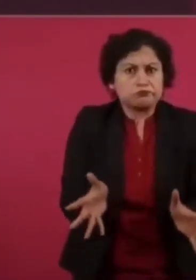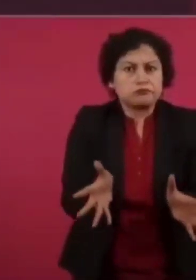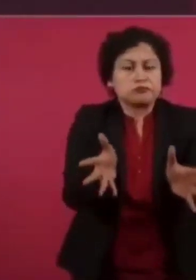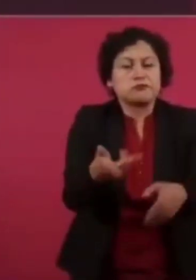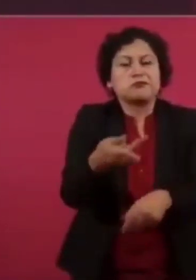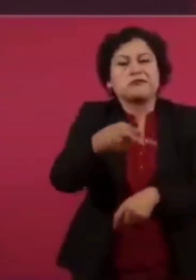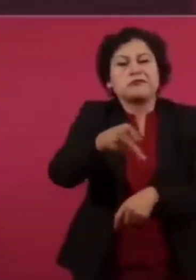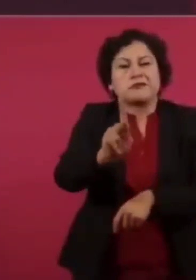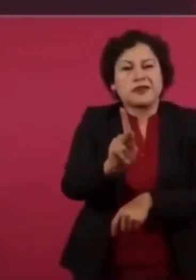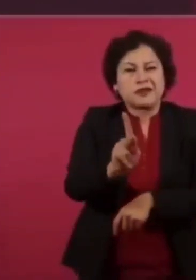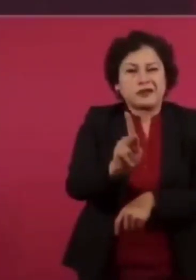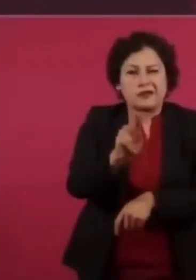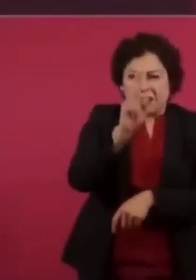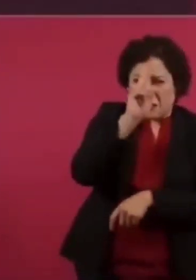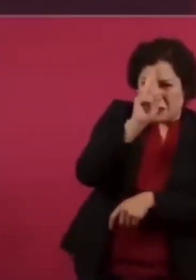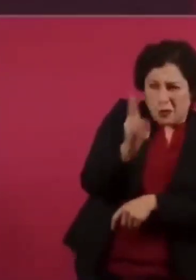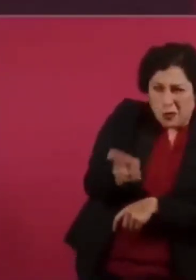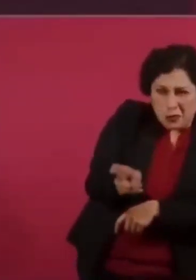No prohibir.